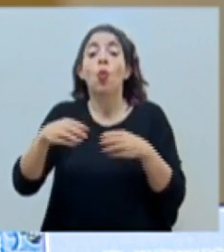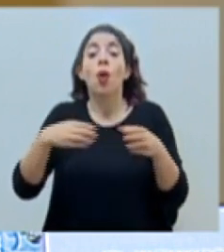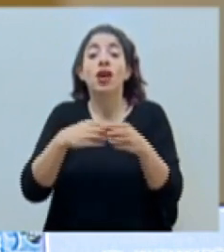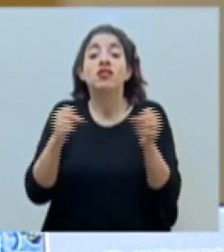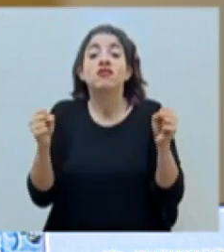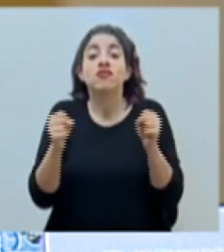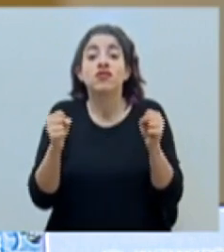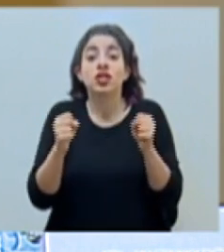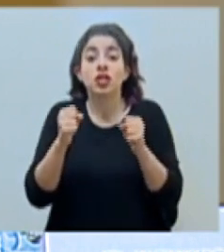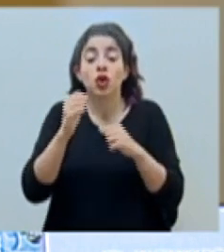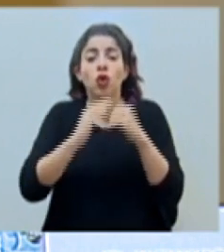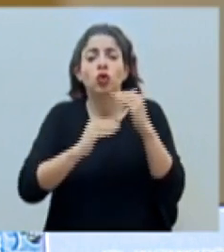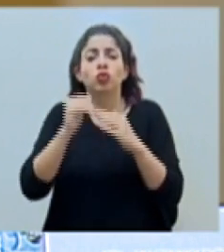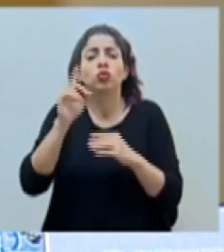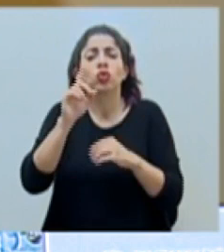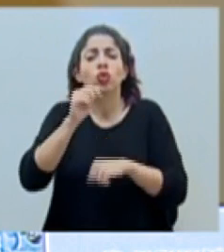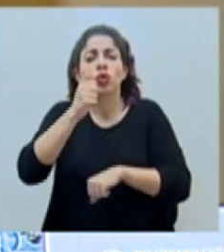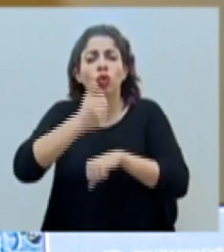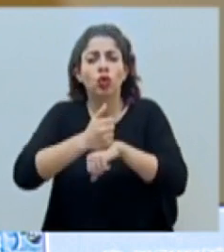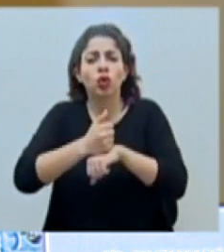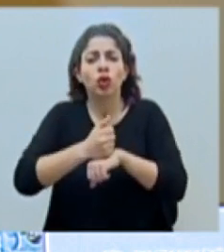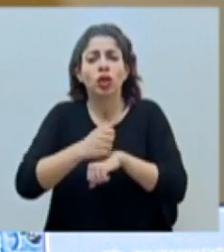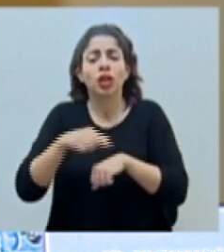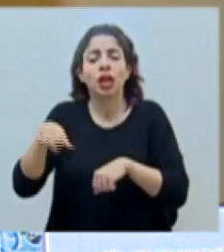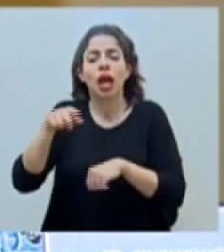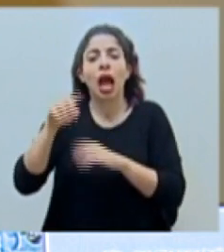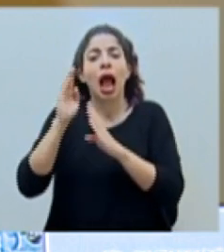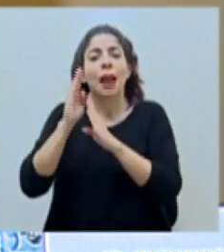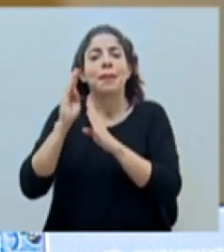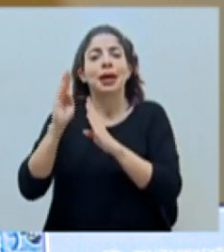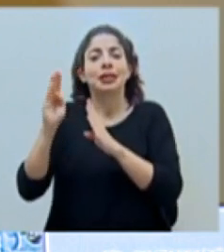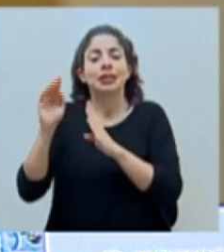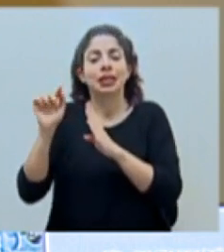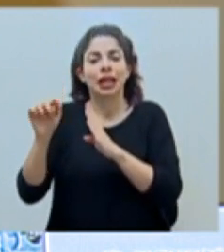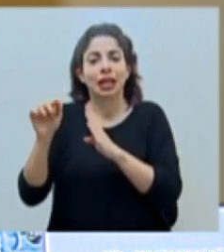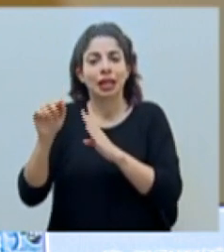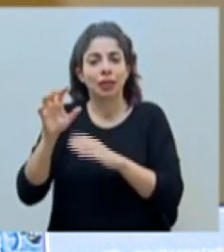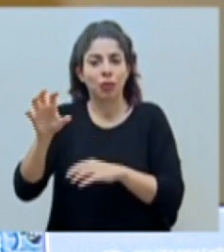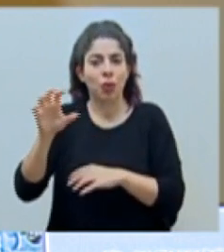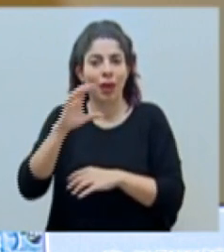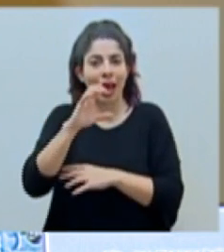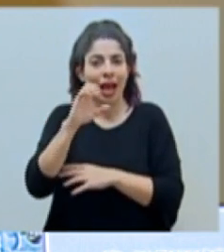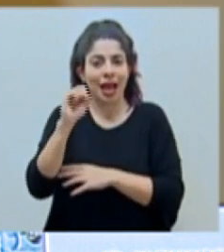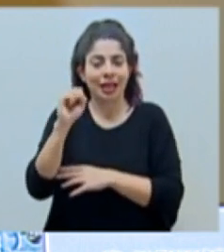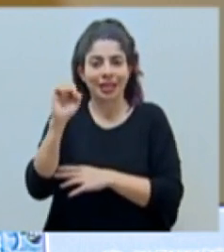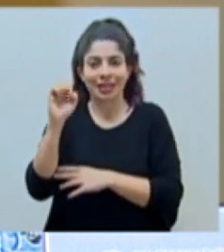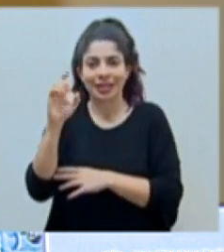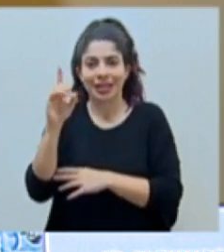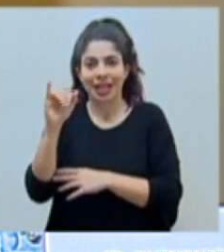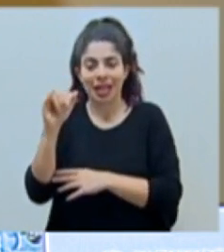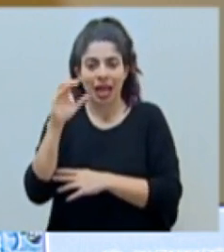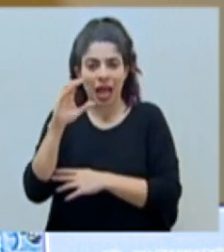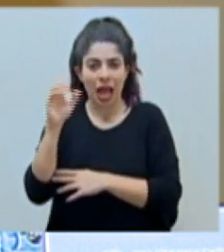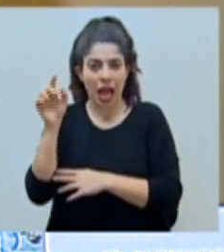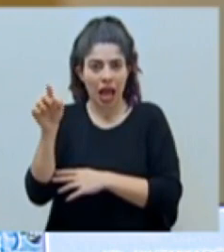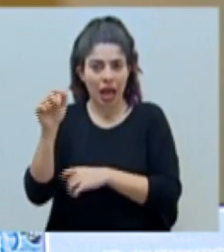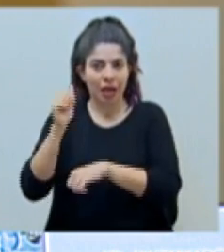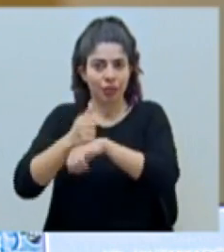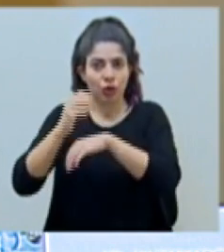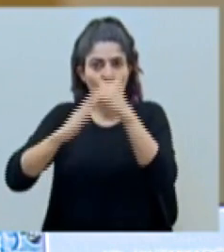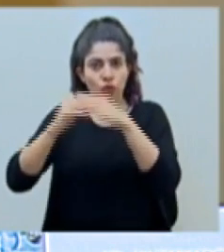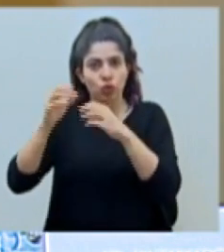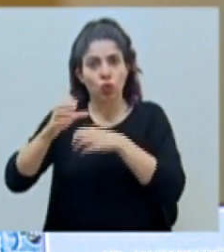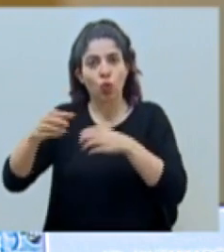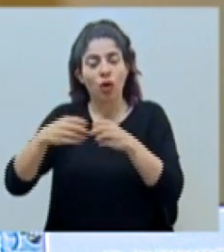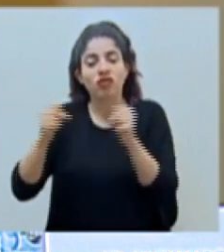estaría construyendo en las instalaciones del almacén de la caja, del CEDI de la caja, y nos